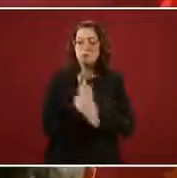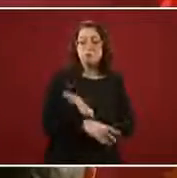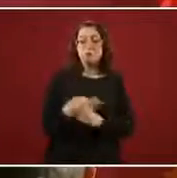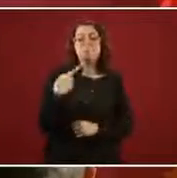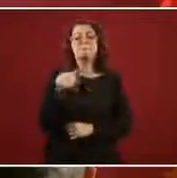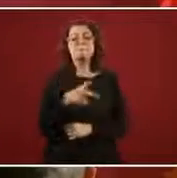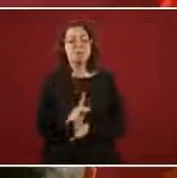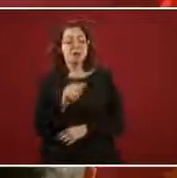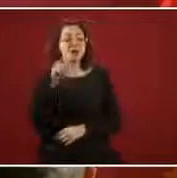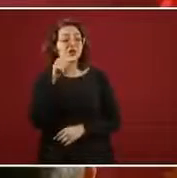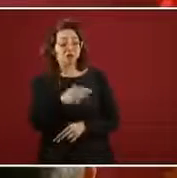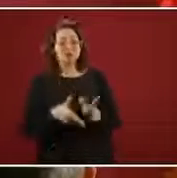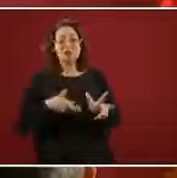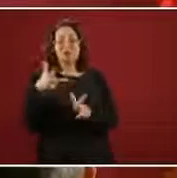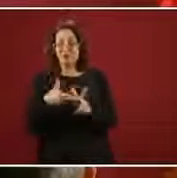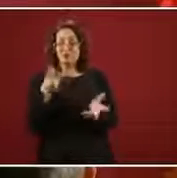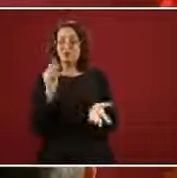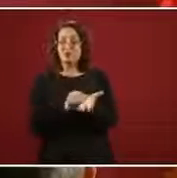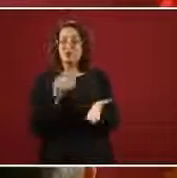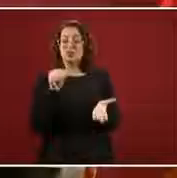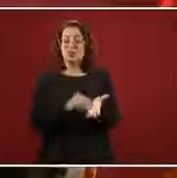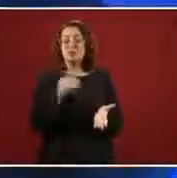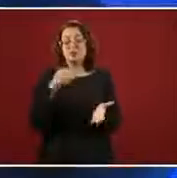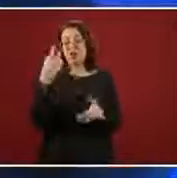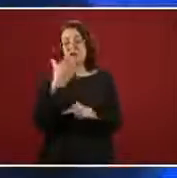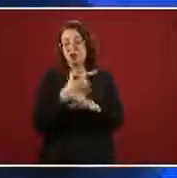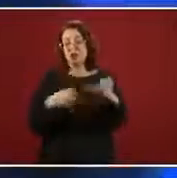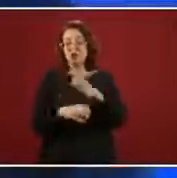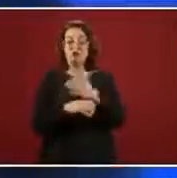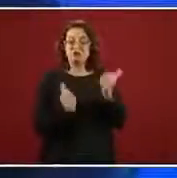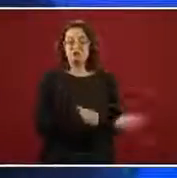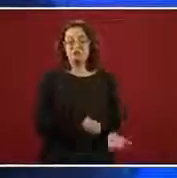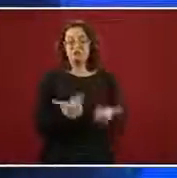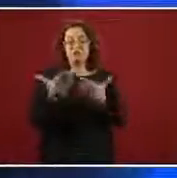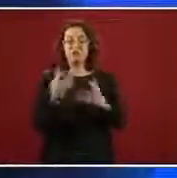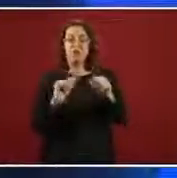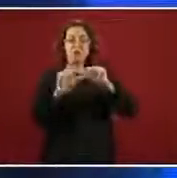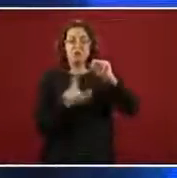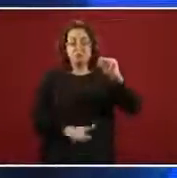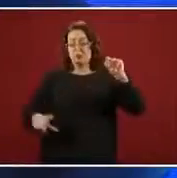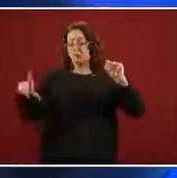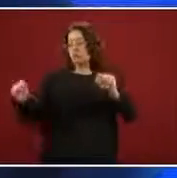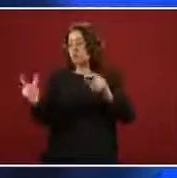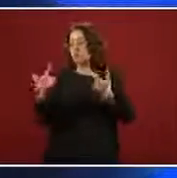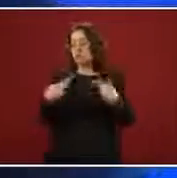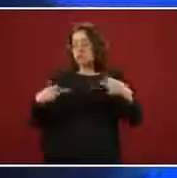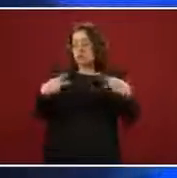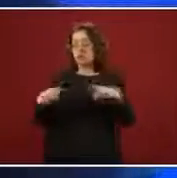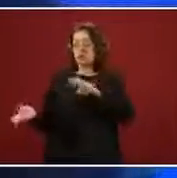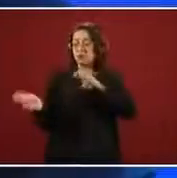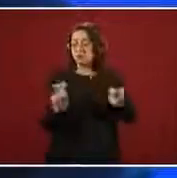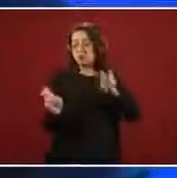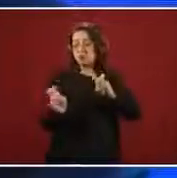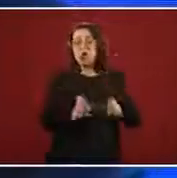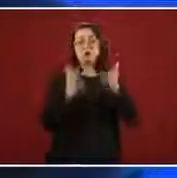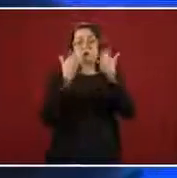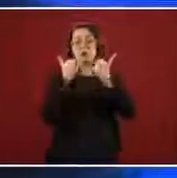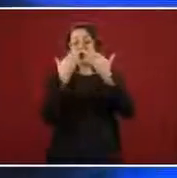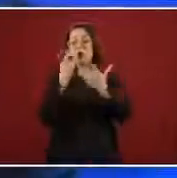en el sureste, en todos lados. Ya no hay trenes de pasajeros, nada más el Chepe.